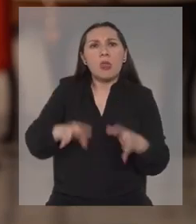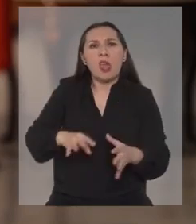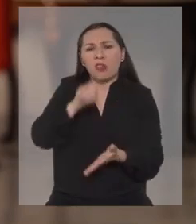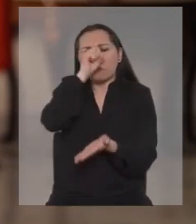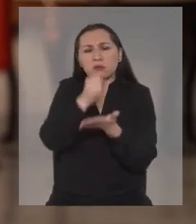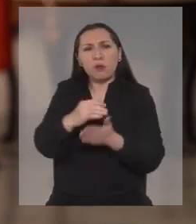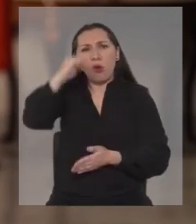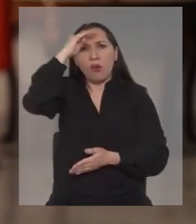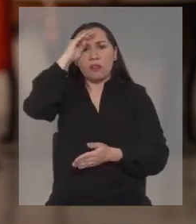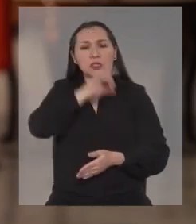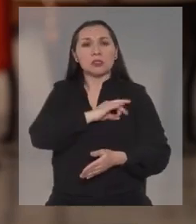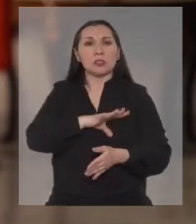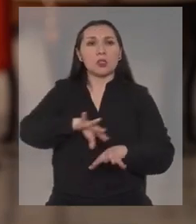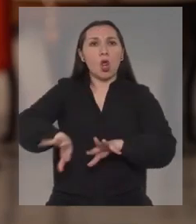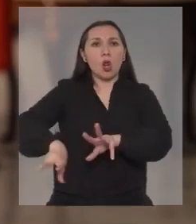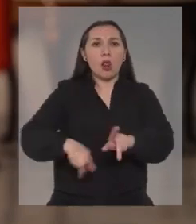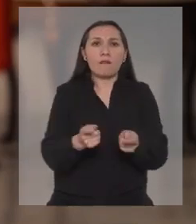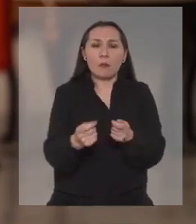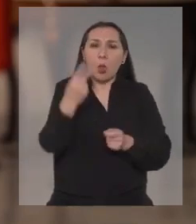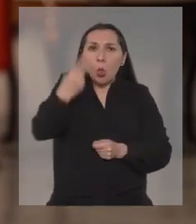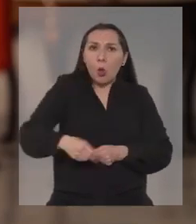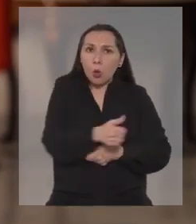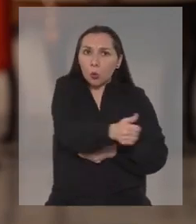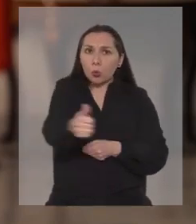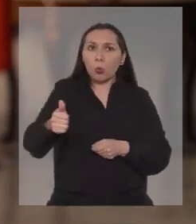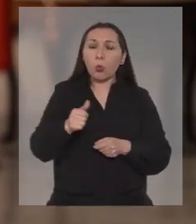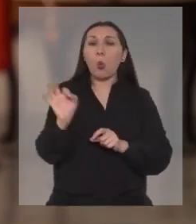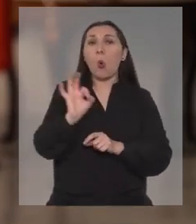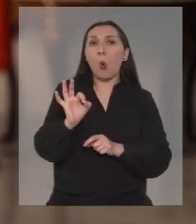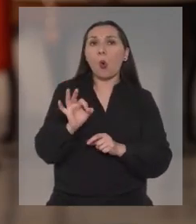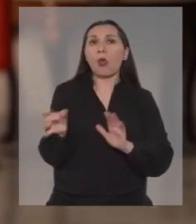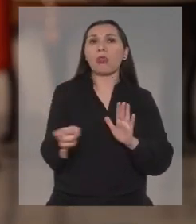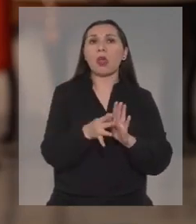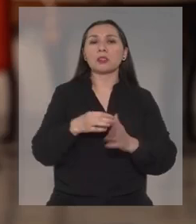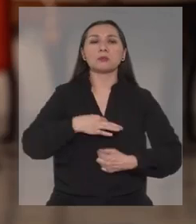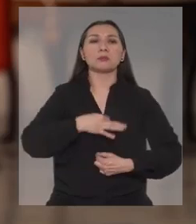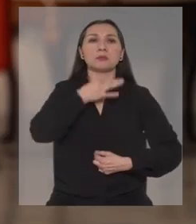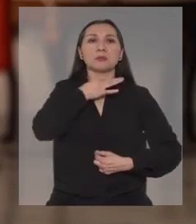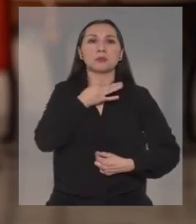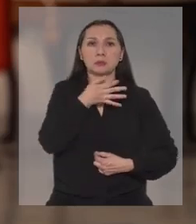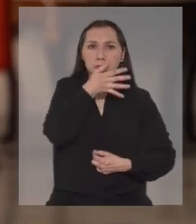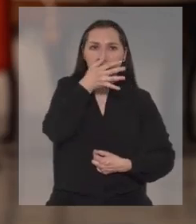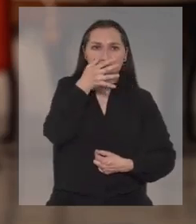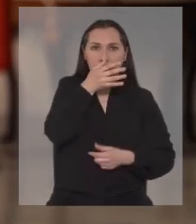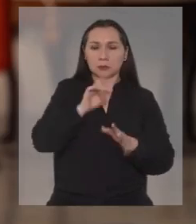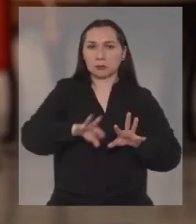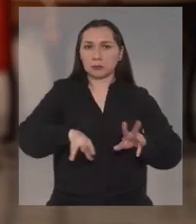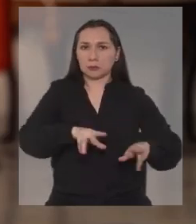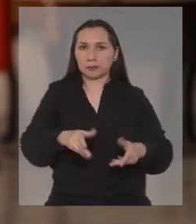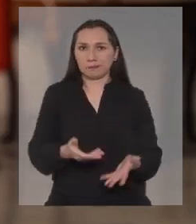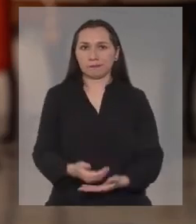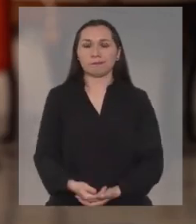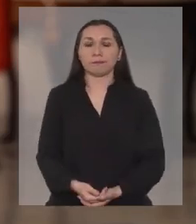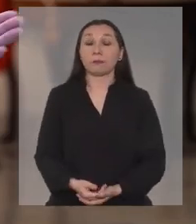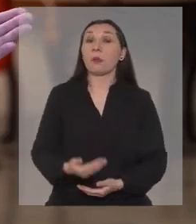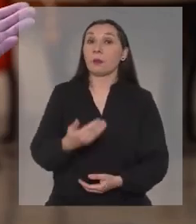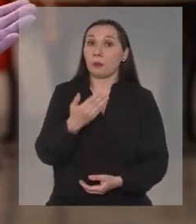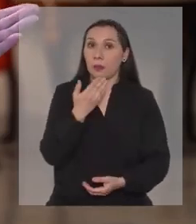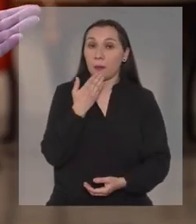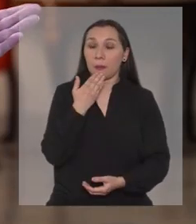chilenos robando plata que es de todos o realizando delitos de cuello y corbata